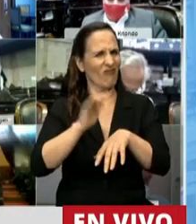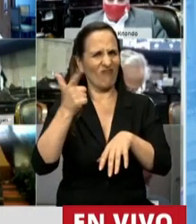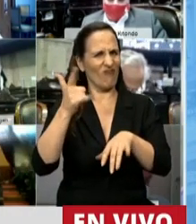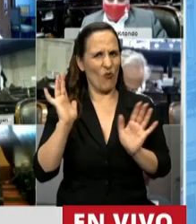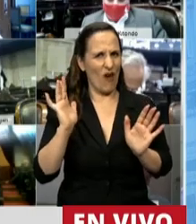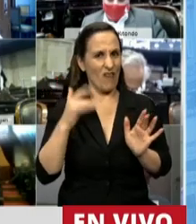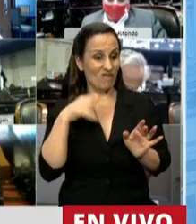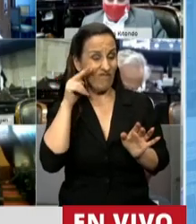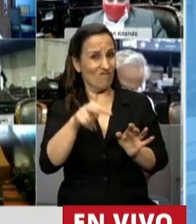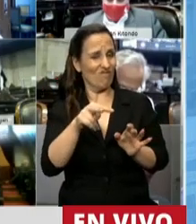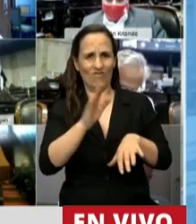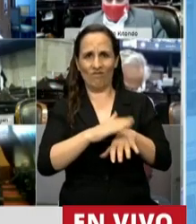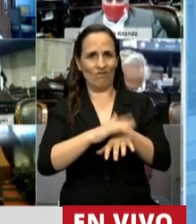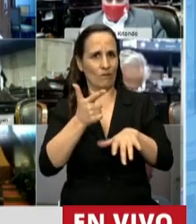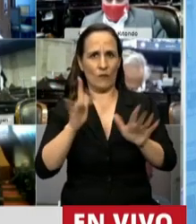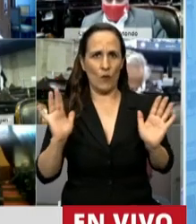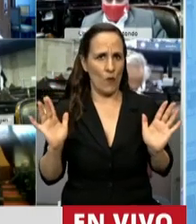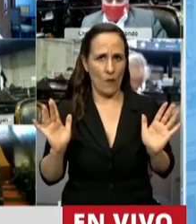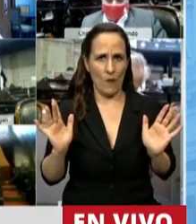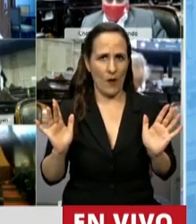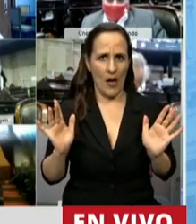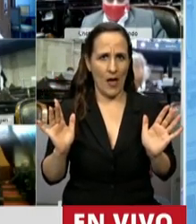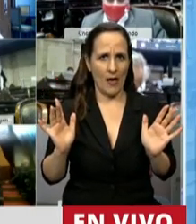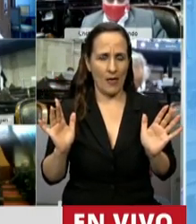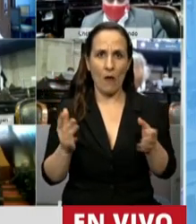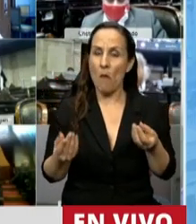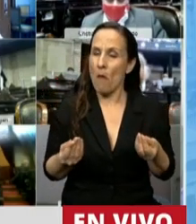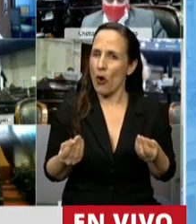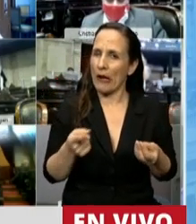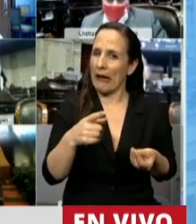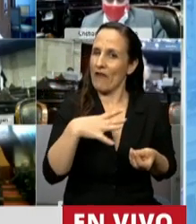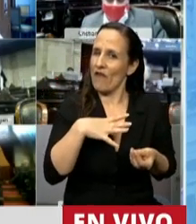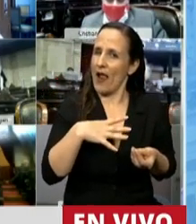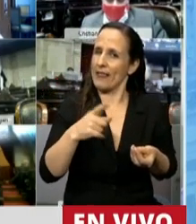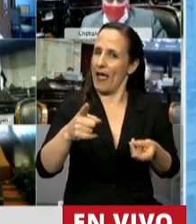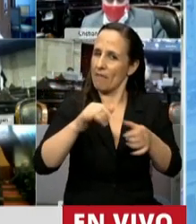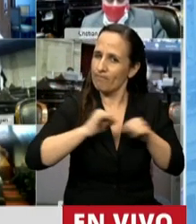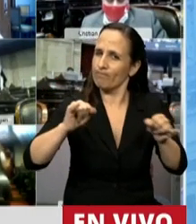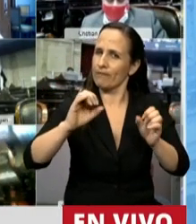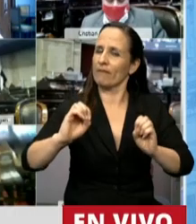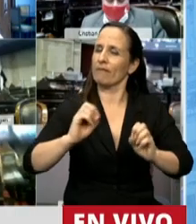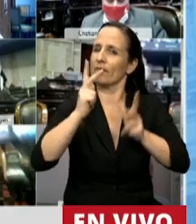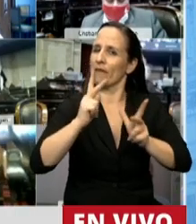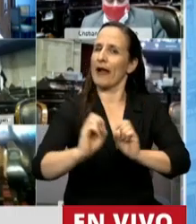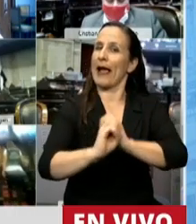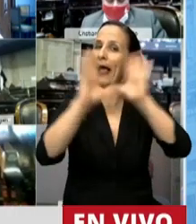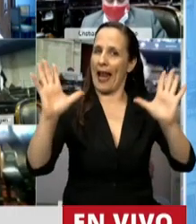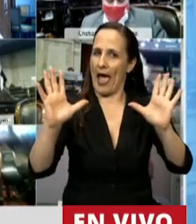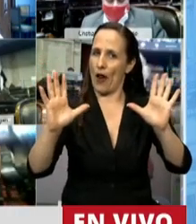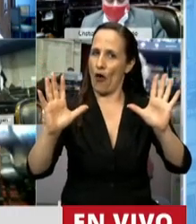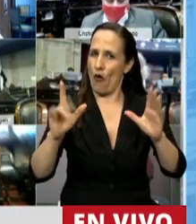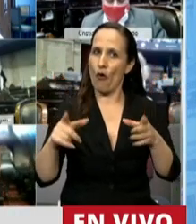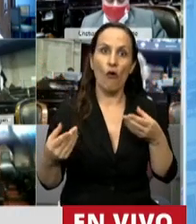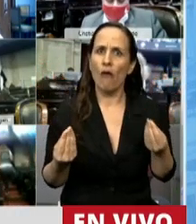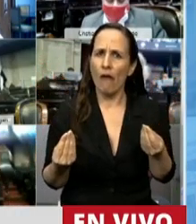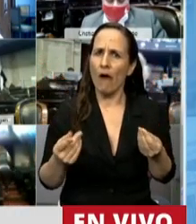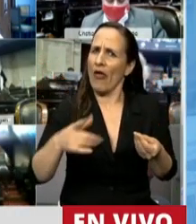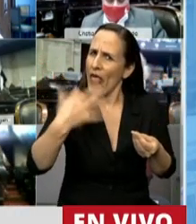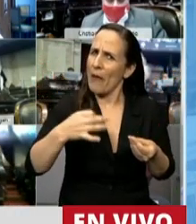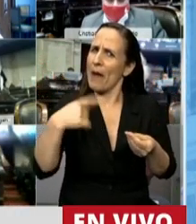punto de vista porque no tiene un mensaje claro en ese sentido y en todo caso lo que hay que hacer es trabajar